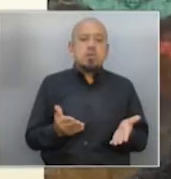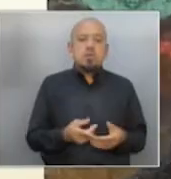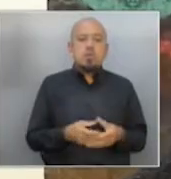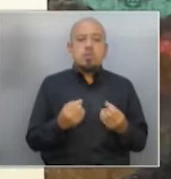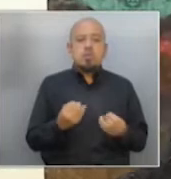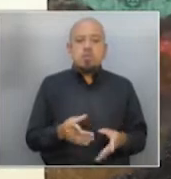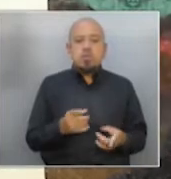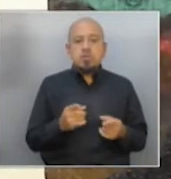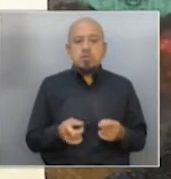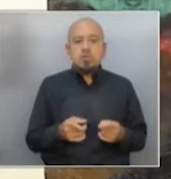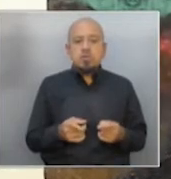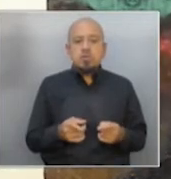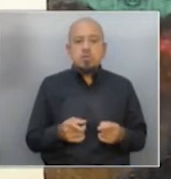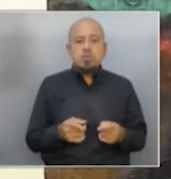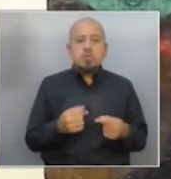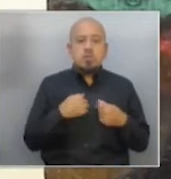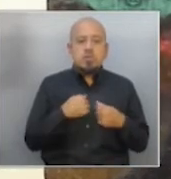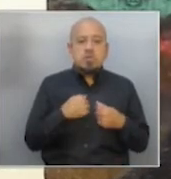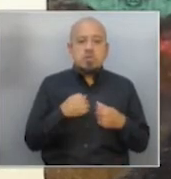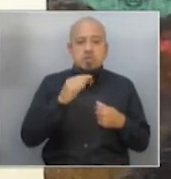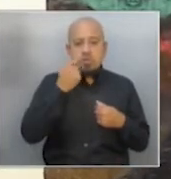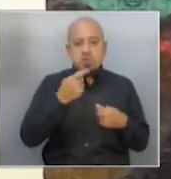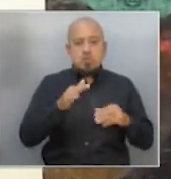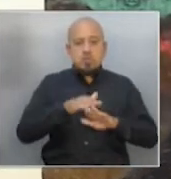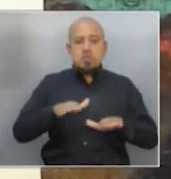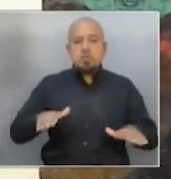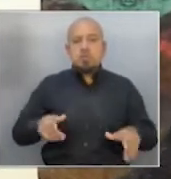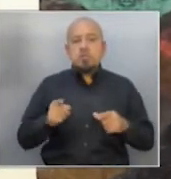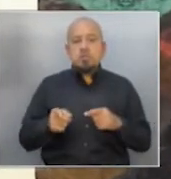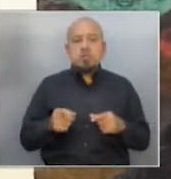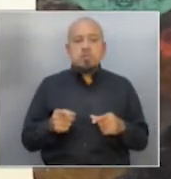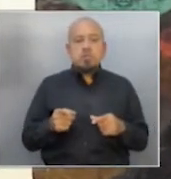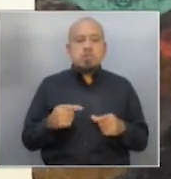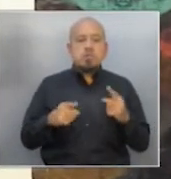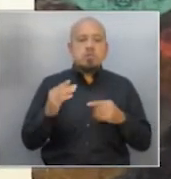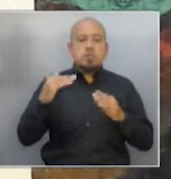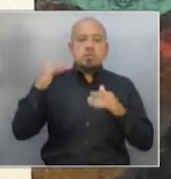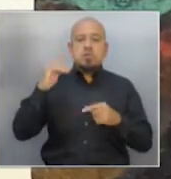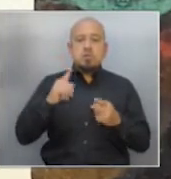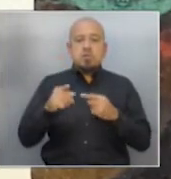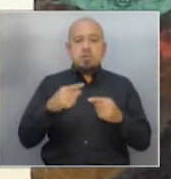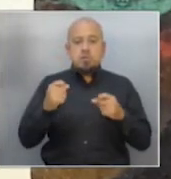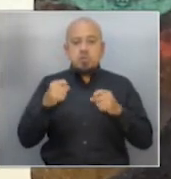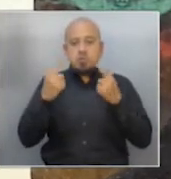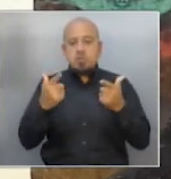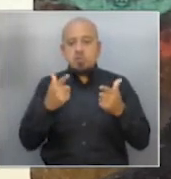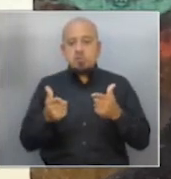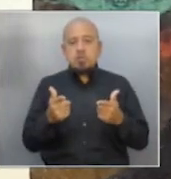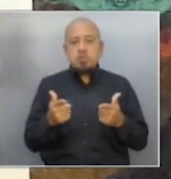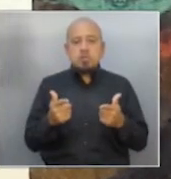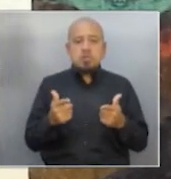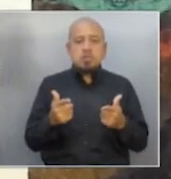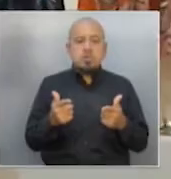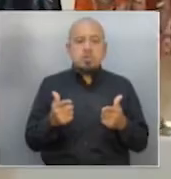todo público. Así como yo disfruté como un niño, creo que un niño también puede, ¿no? O un adulto conectarse con esa sorpresa, decir, wow, ¿no? Como,